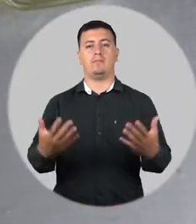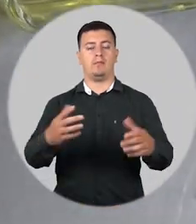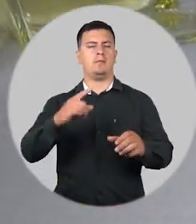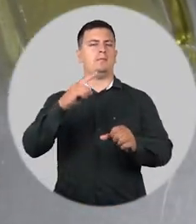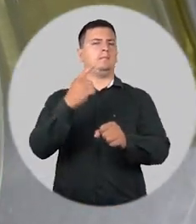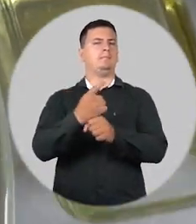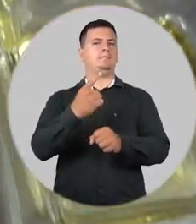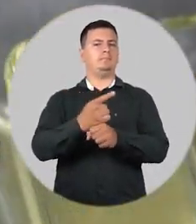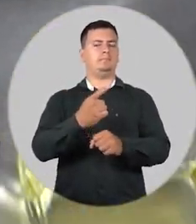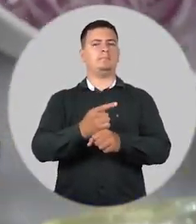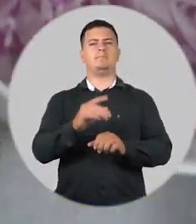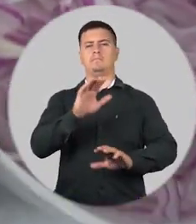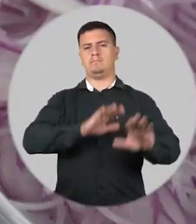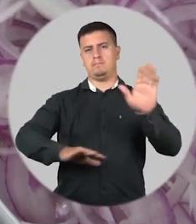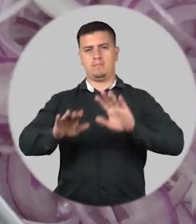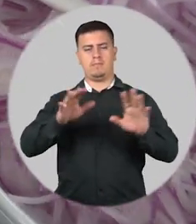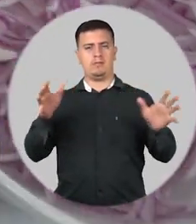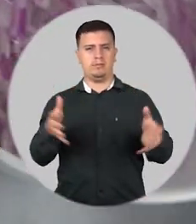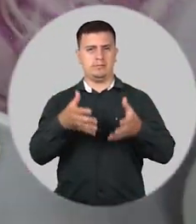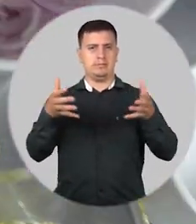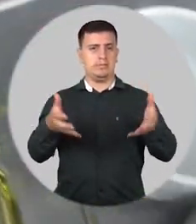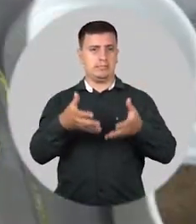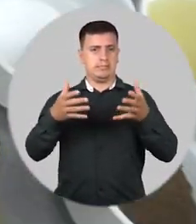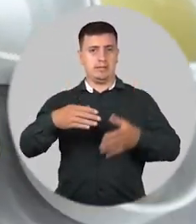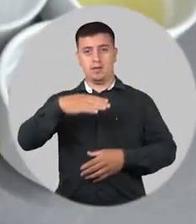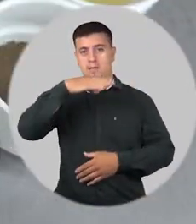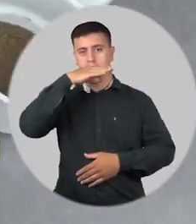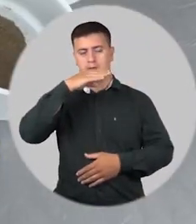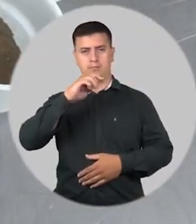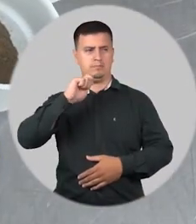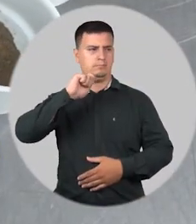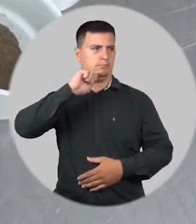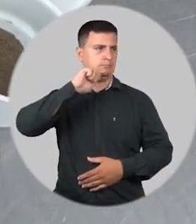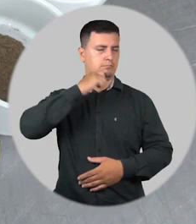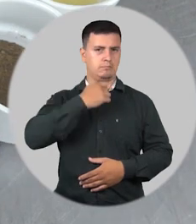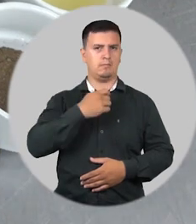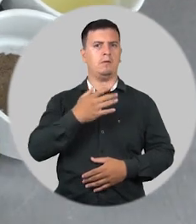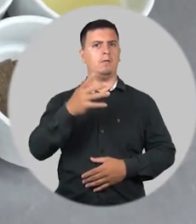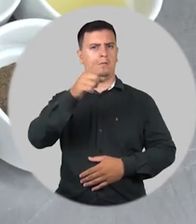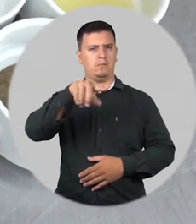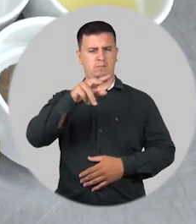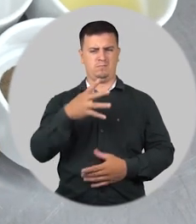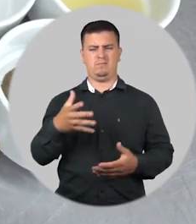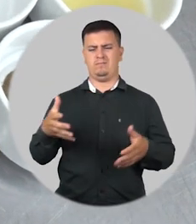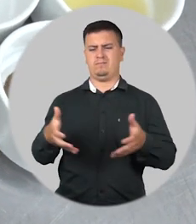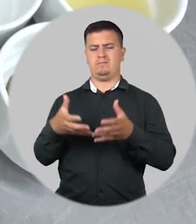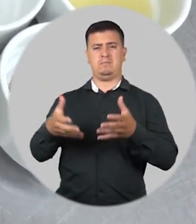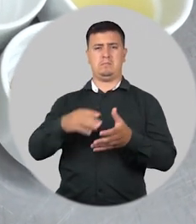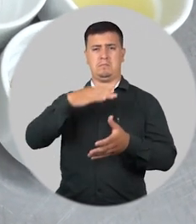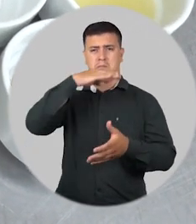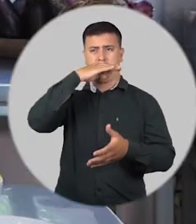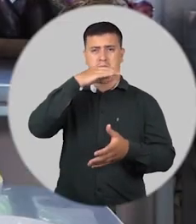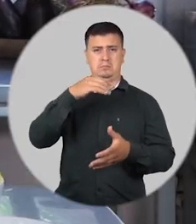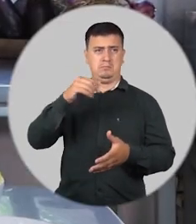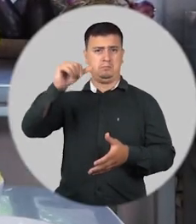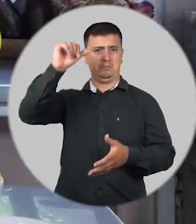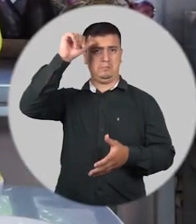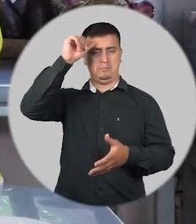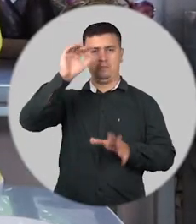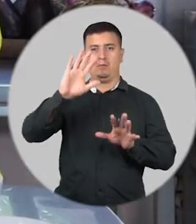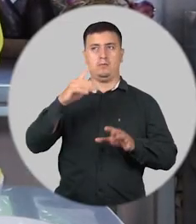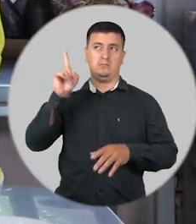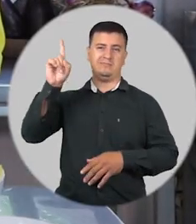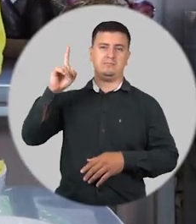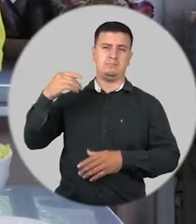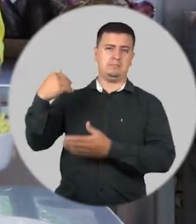Como primera opción vamos a preparar una ensalada de mango riquísima. Sabemos que, sé que suena un poco rarita, es una receta